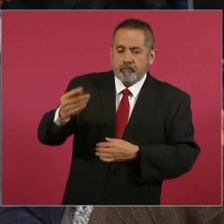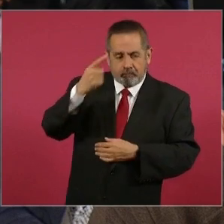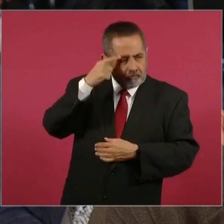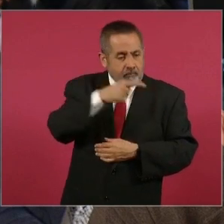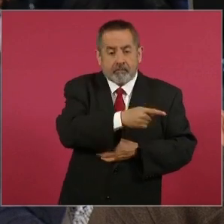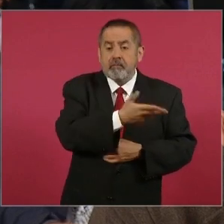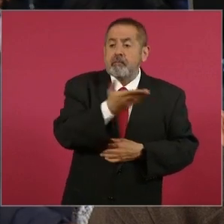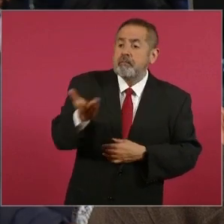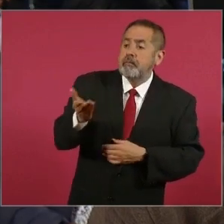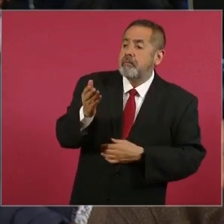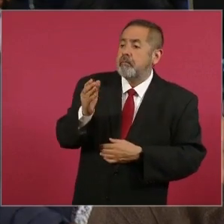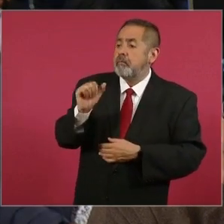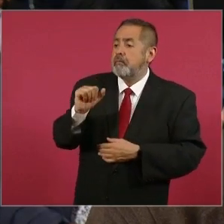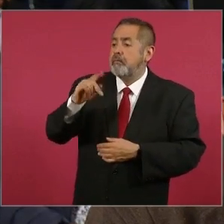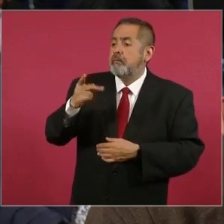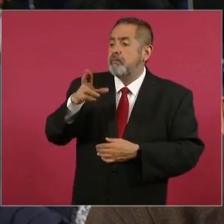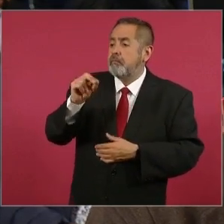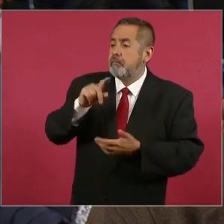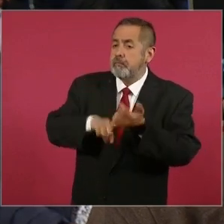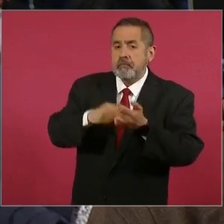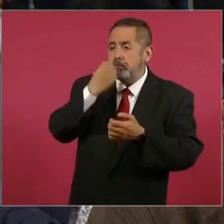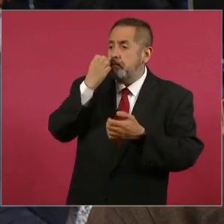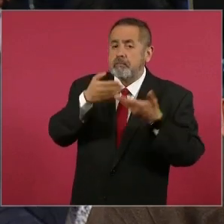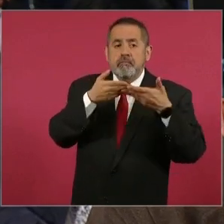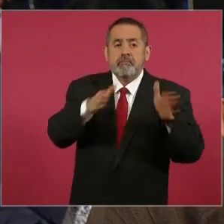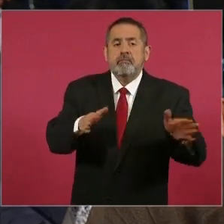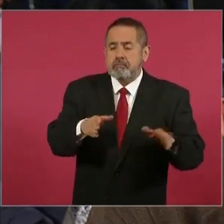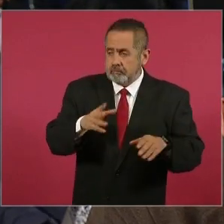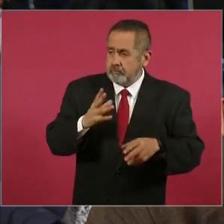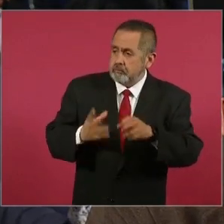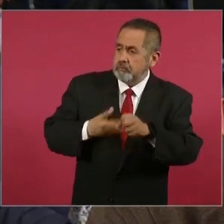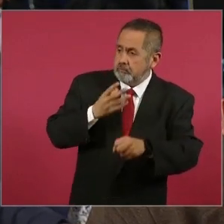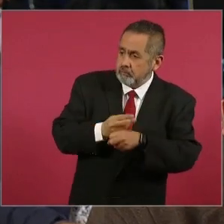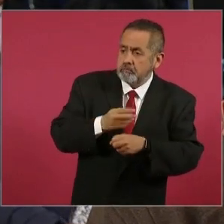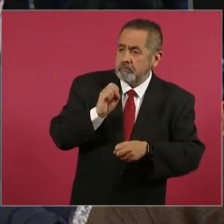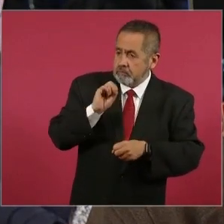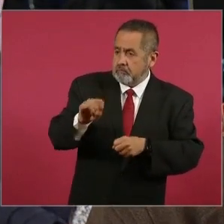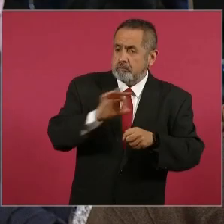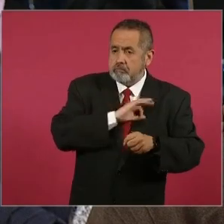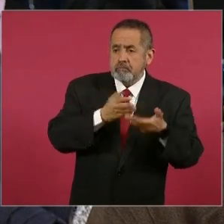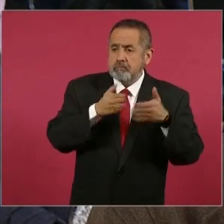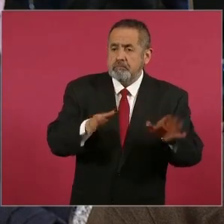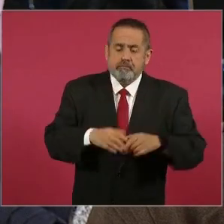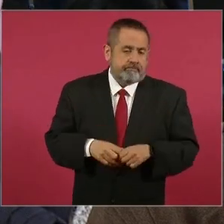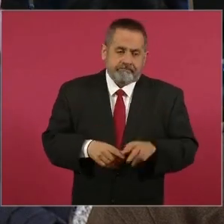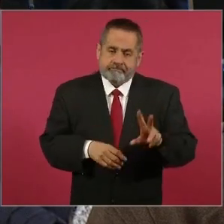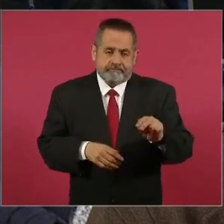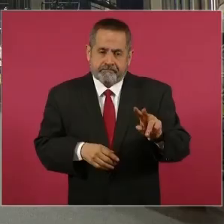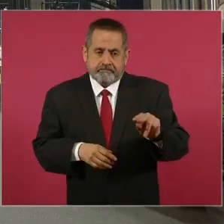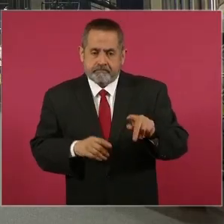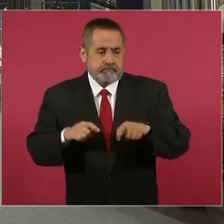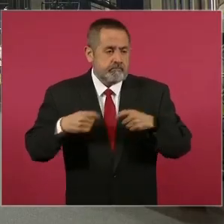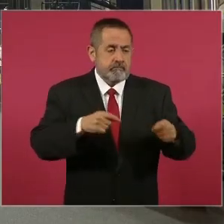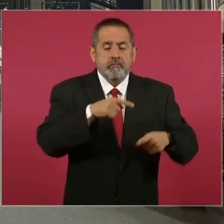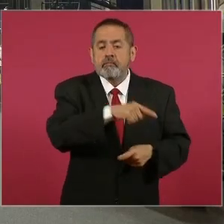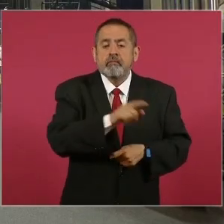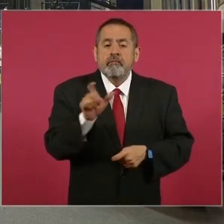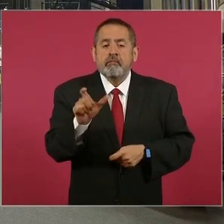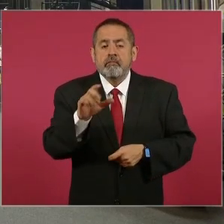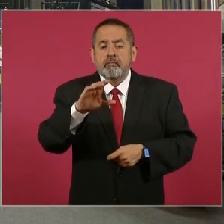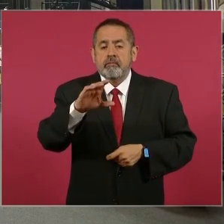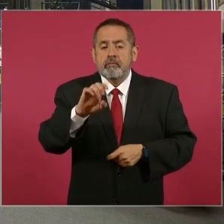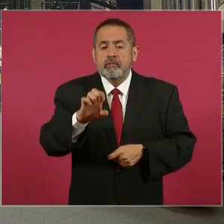que solicitaron para tener el tercer rebo que es con el que podrían entregar las cédulas